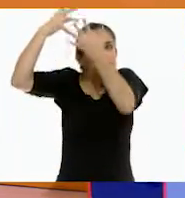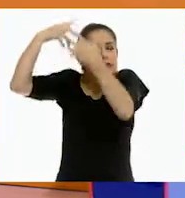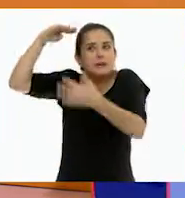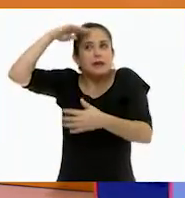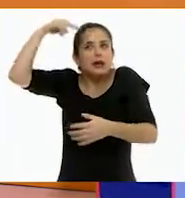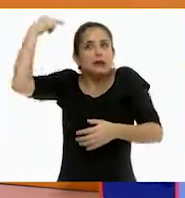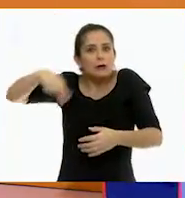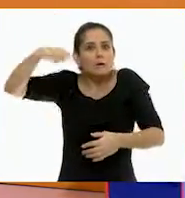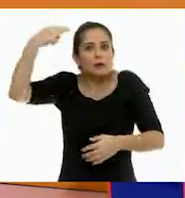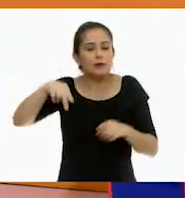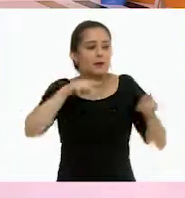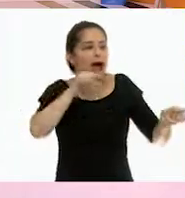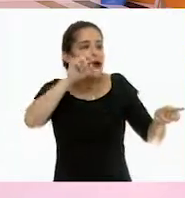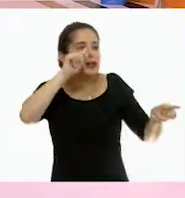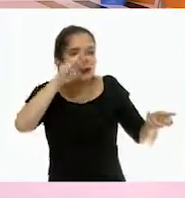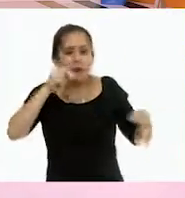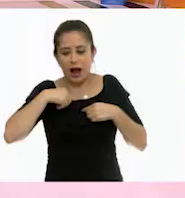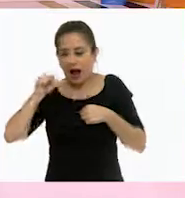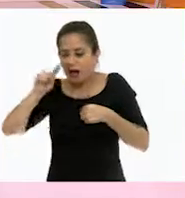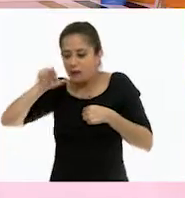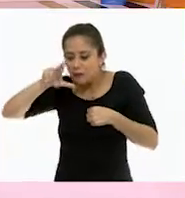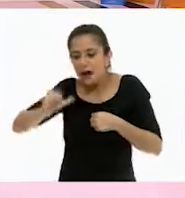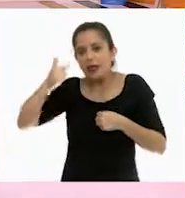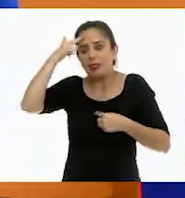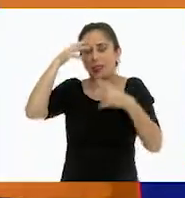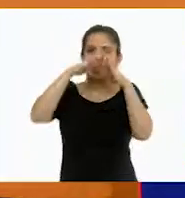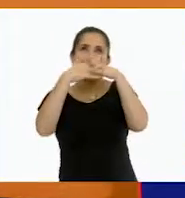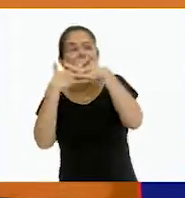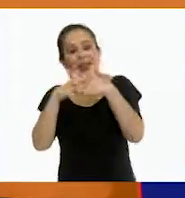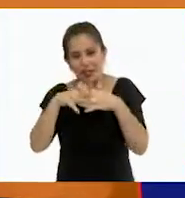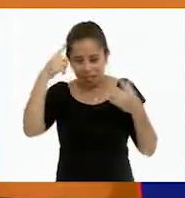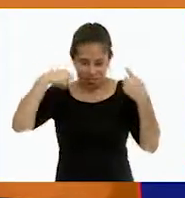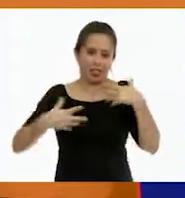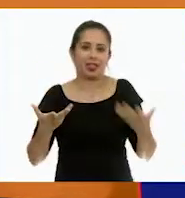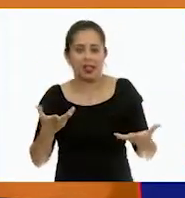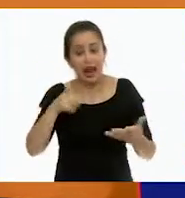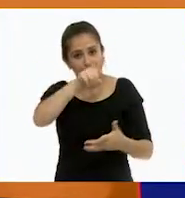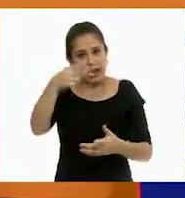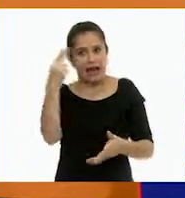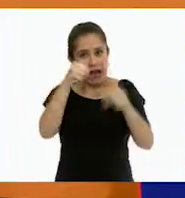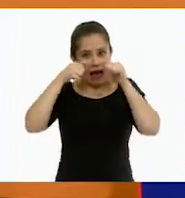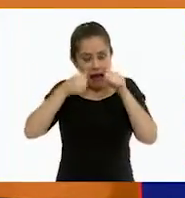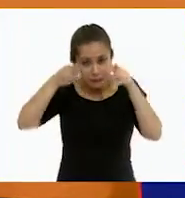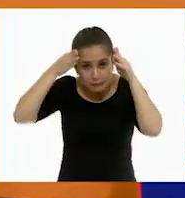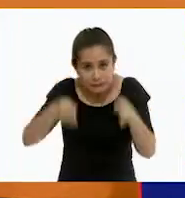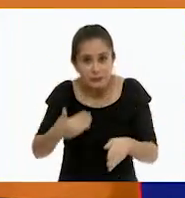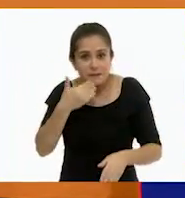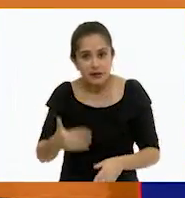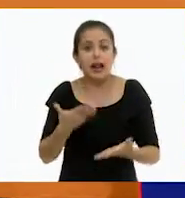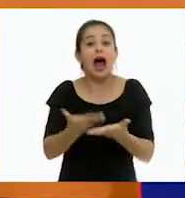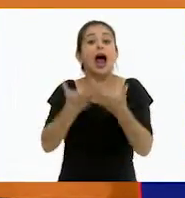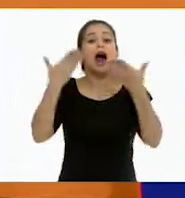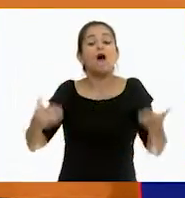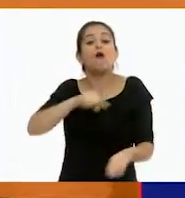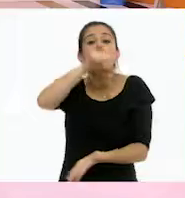tú dices Arturo, yo digo Artura y así. ¿Qué te parece si ahora lo hacemos pero con lugares?